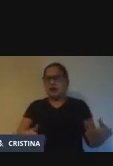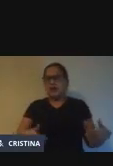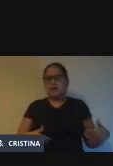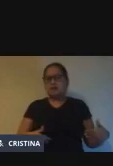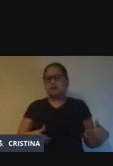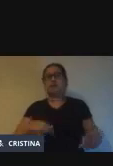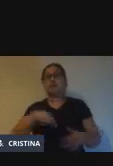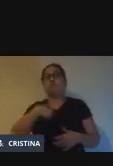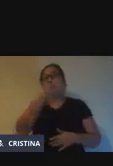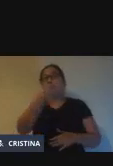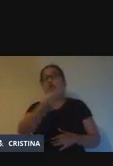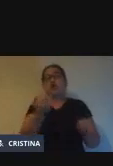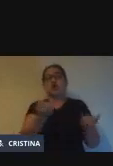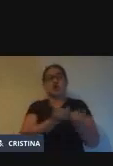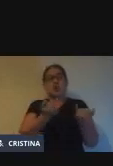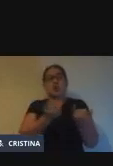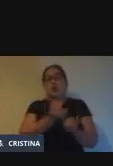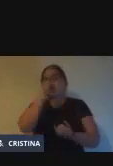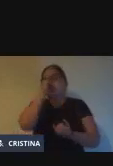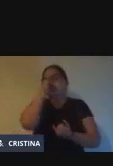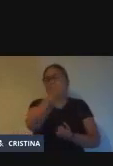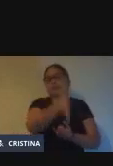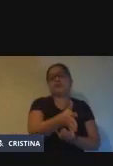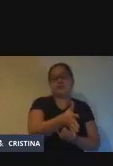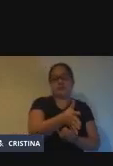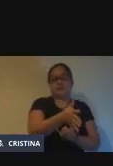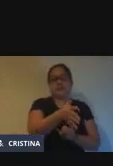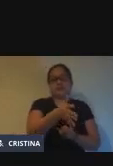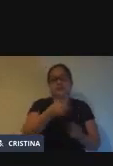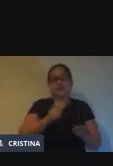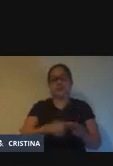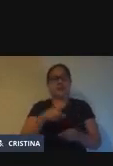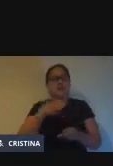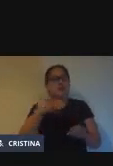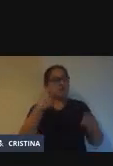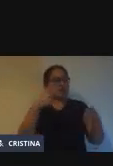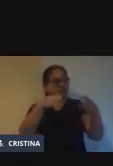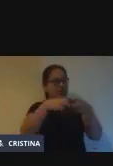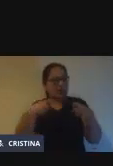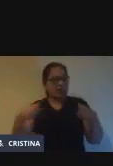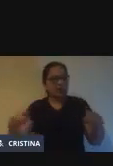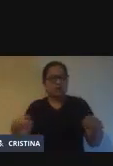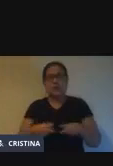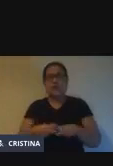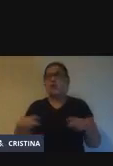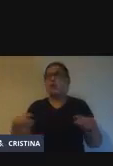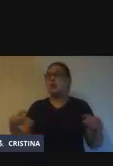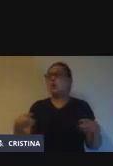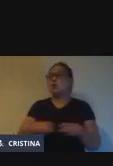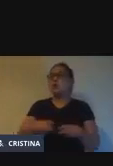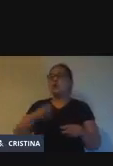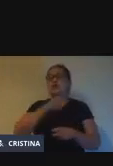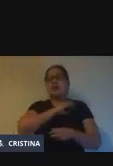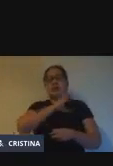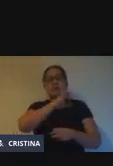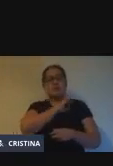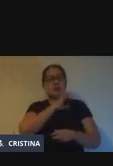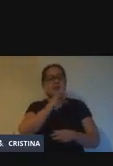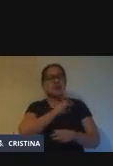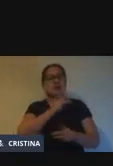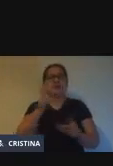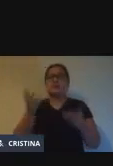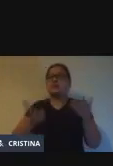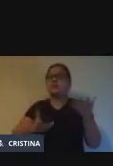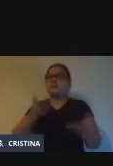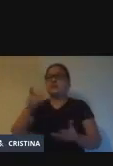irascibilidad. Cuando estoy ansiosa, angustiada, nerviosa,